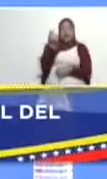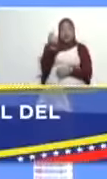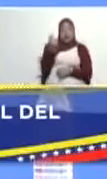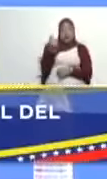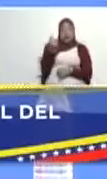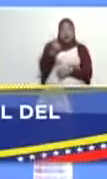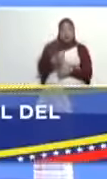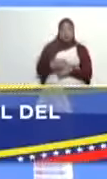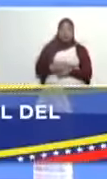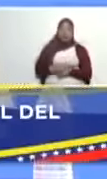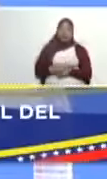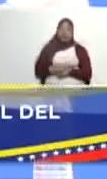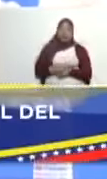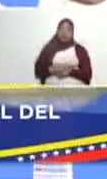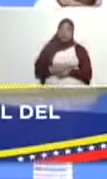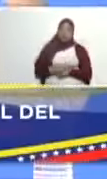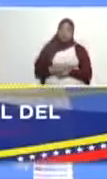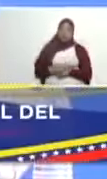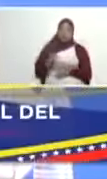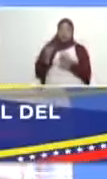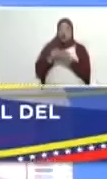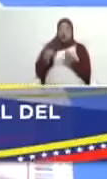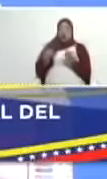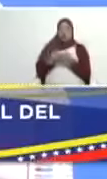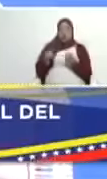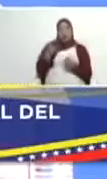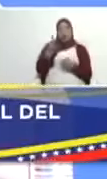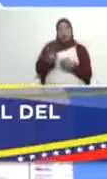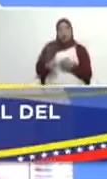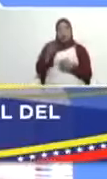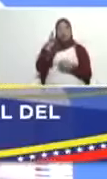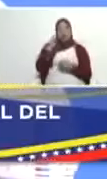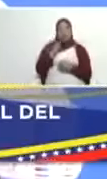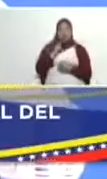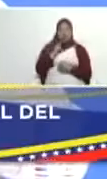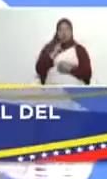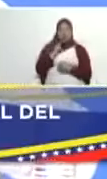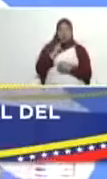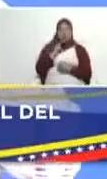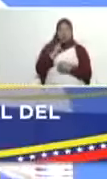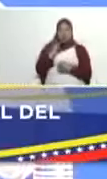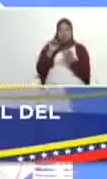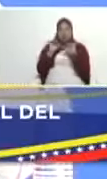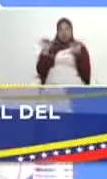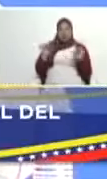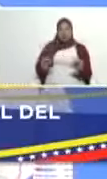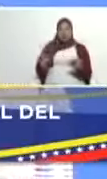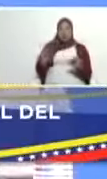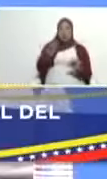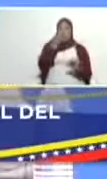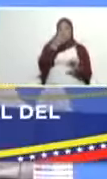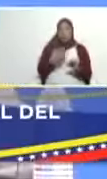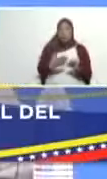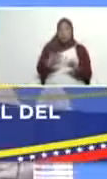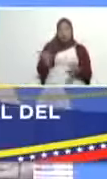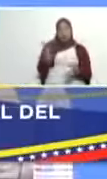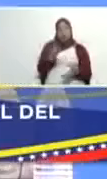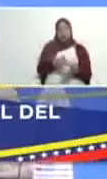riqueza, en dólares y en bolívares, y creando el sistema virtuoso